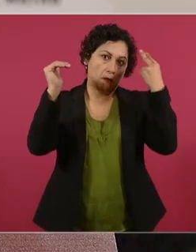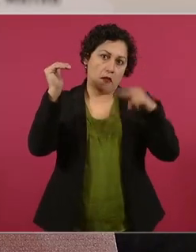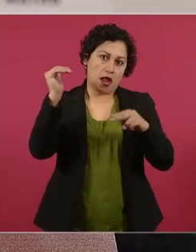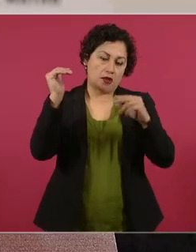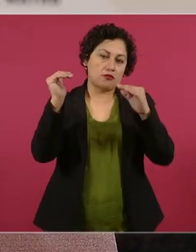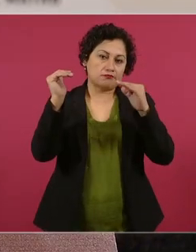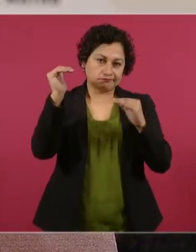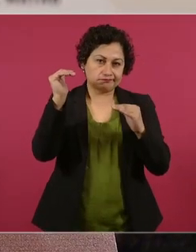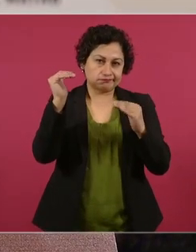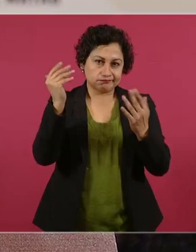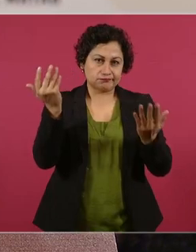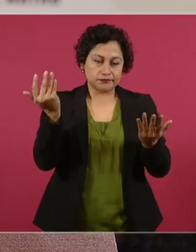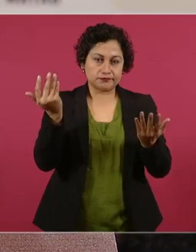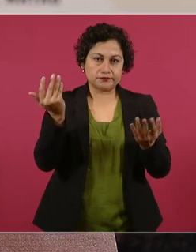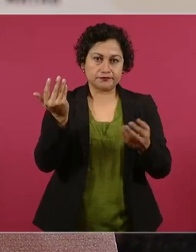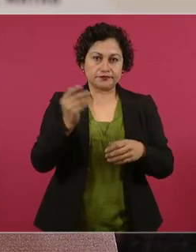principio